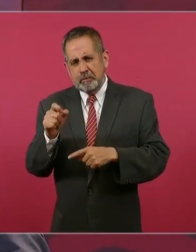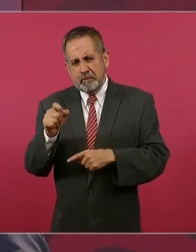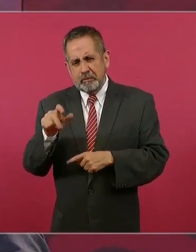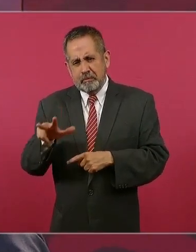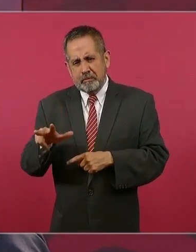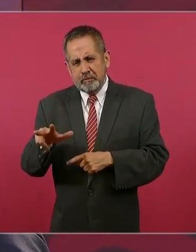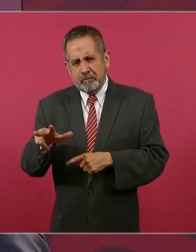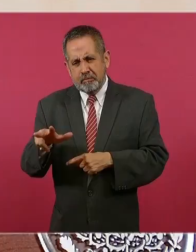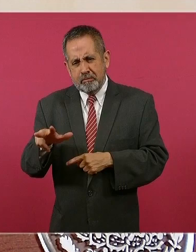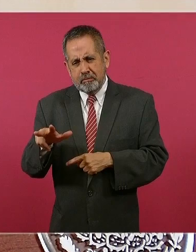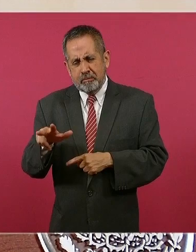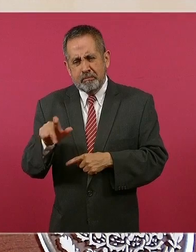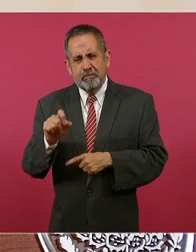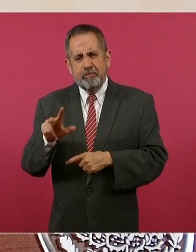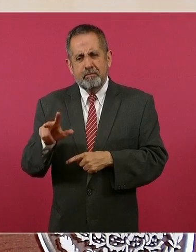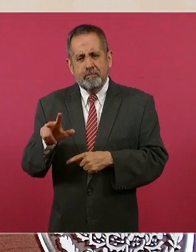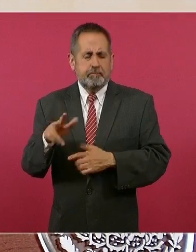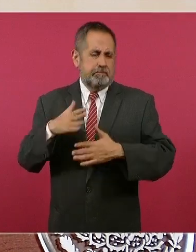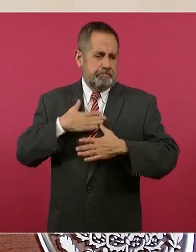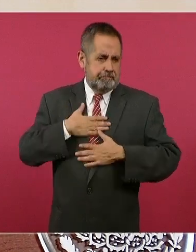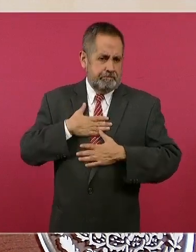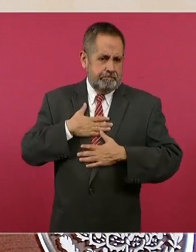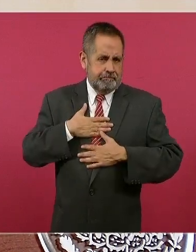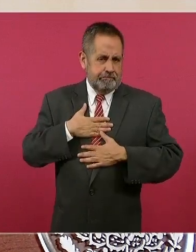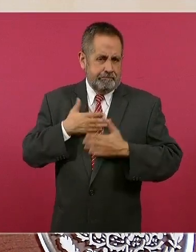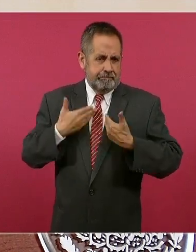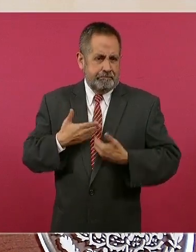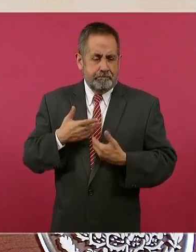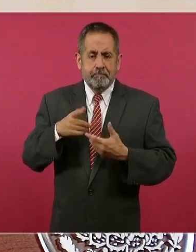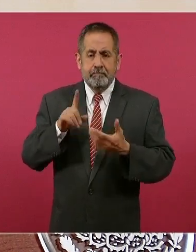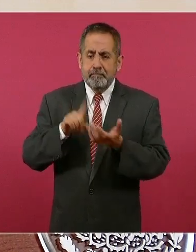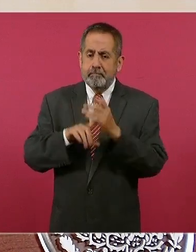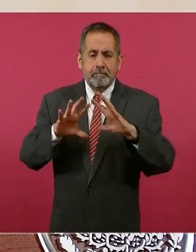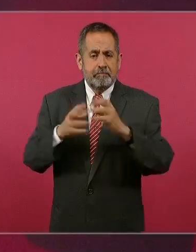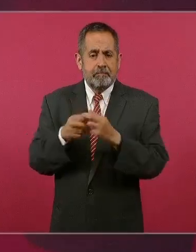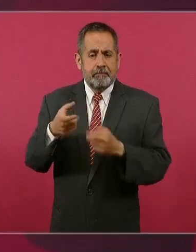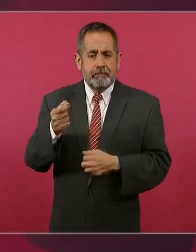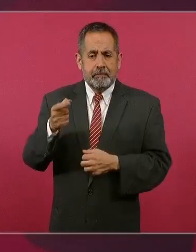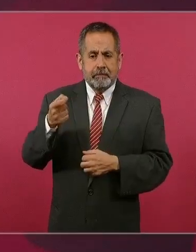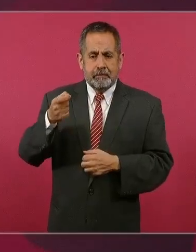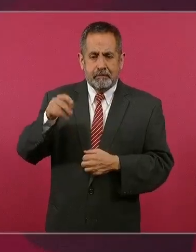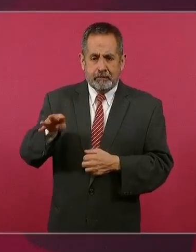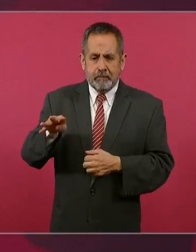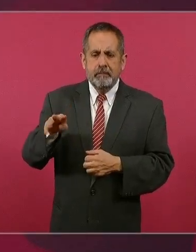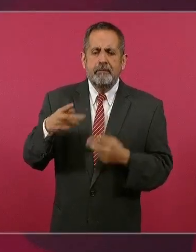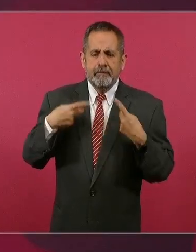28, y el de la voz, 29.